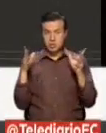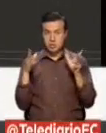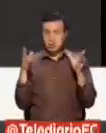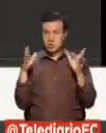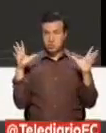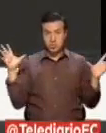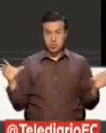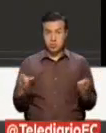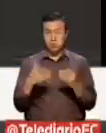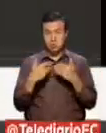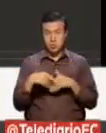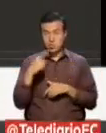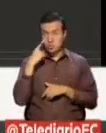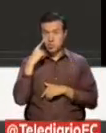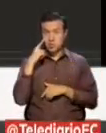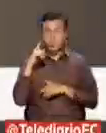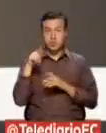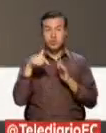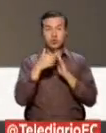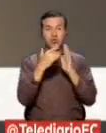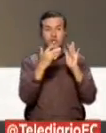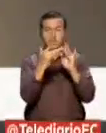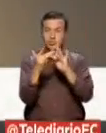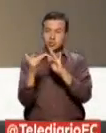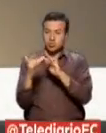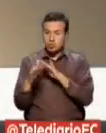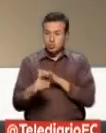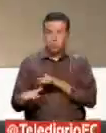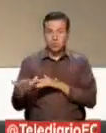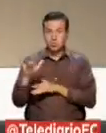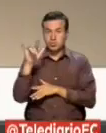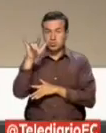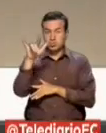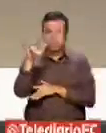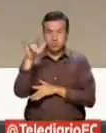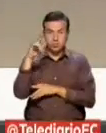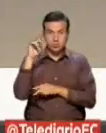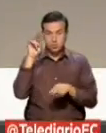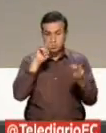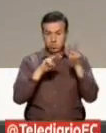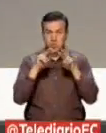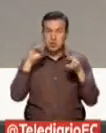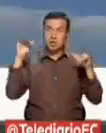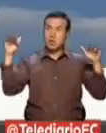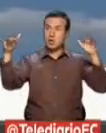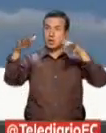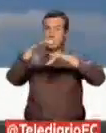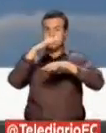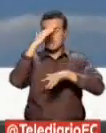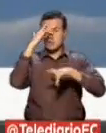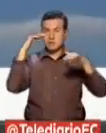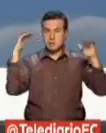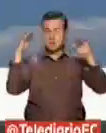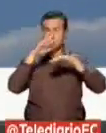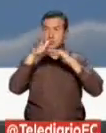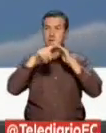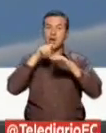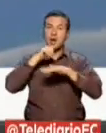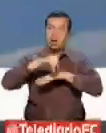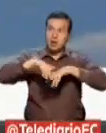frecuencia, emisión de radioenlaces y actúa como laboratorio volante de meteorología, hidrología